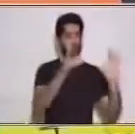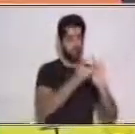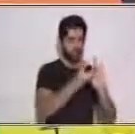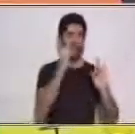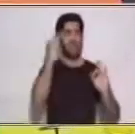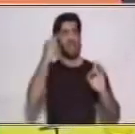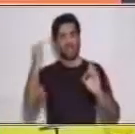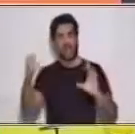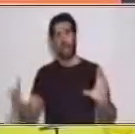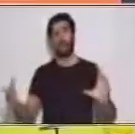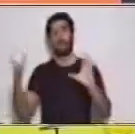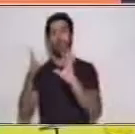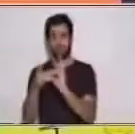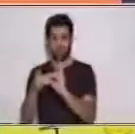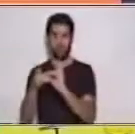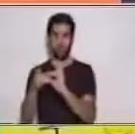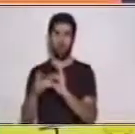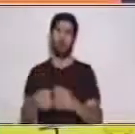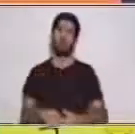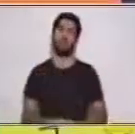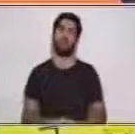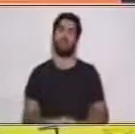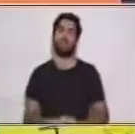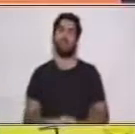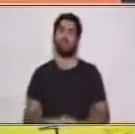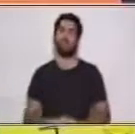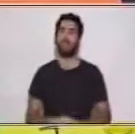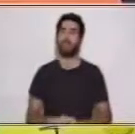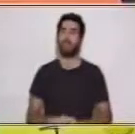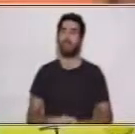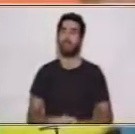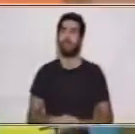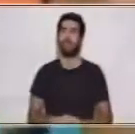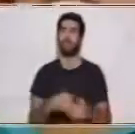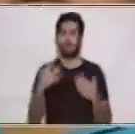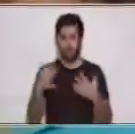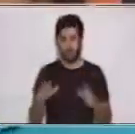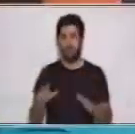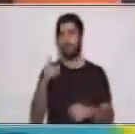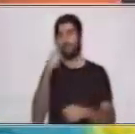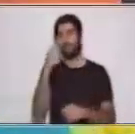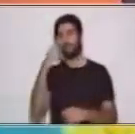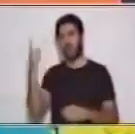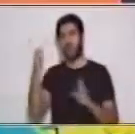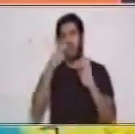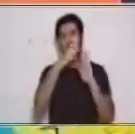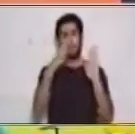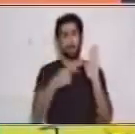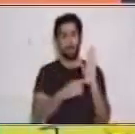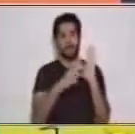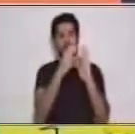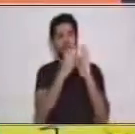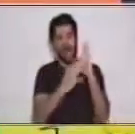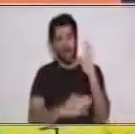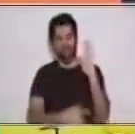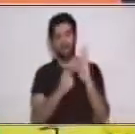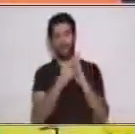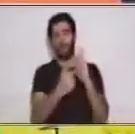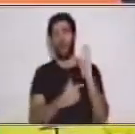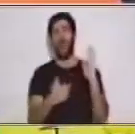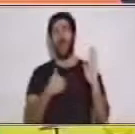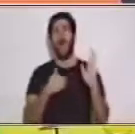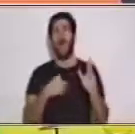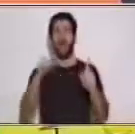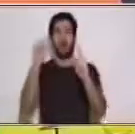ideas primarias como ideas secundarias. A lo largo de un párrafo tú encuentras muchas palabras que